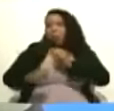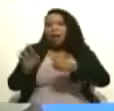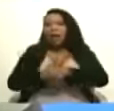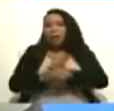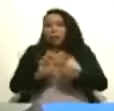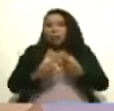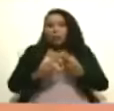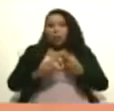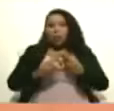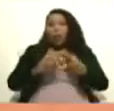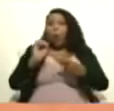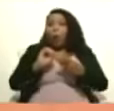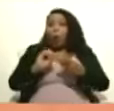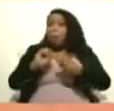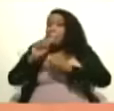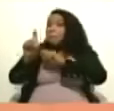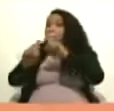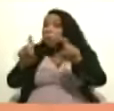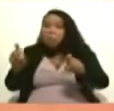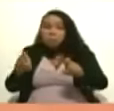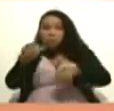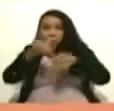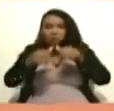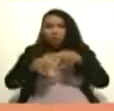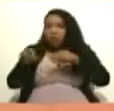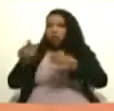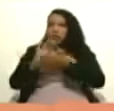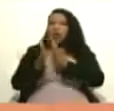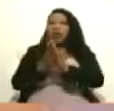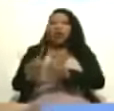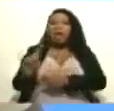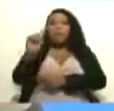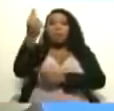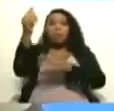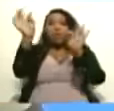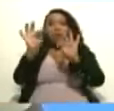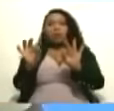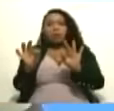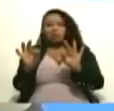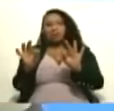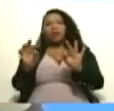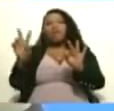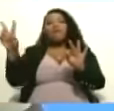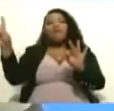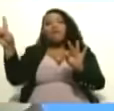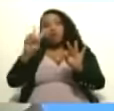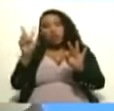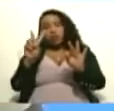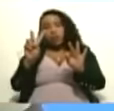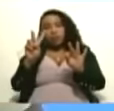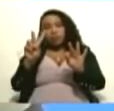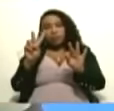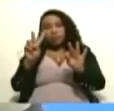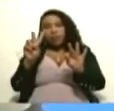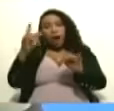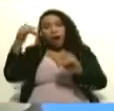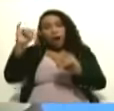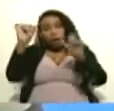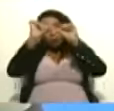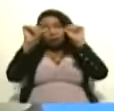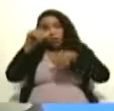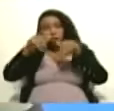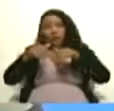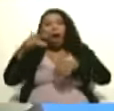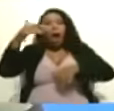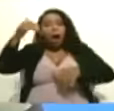hacen una encuesta de la votación y con eso sacan el primer boletín Venezuela por el sólido sistema electoral con el que cuenta